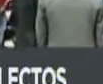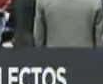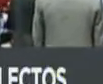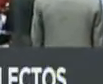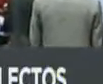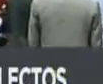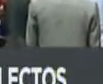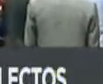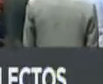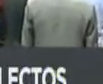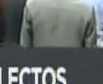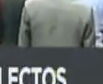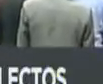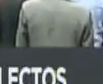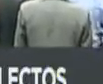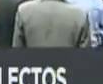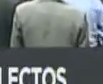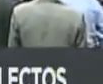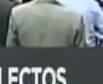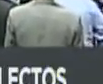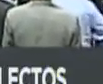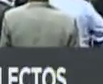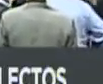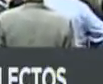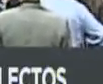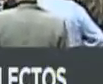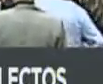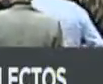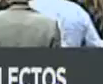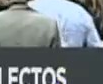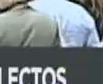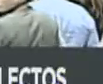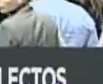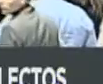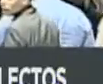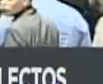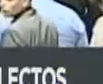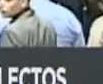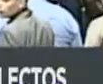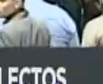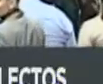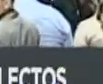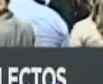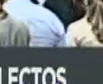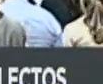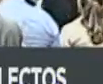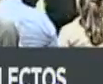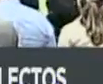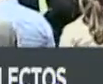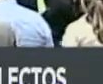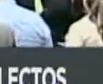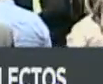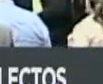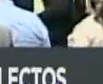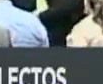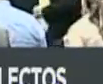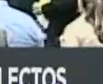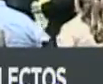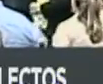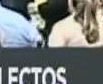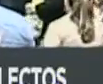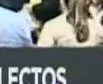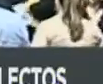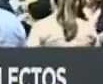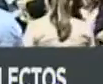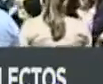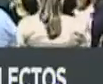a varios países del mundo, que exigen además el recuento y auditoría de nuestros sistemas. Esta es la información